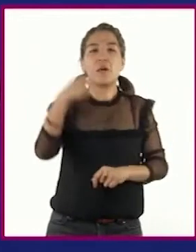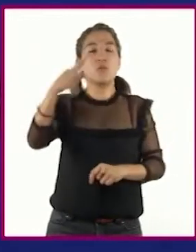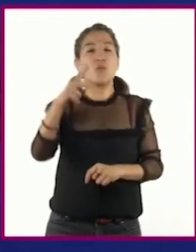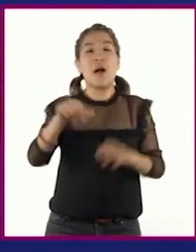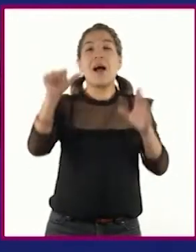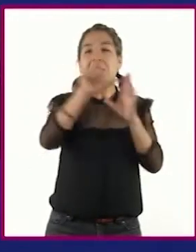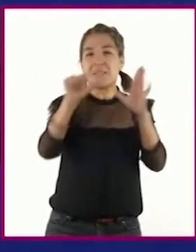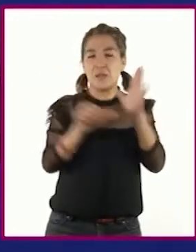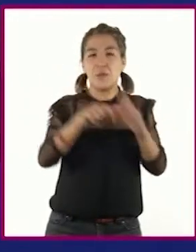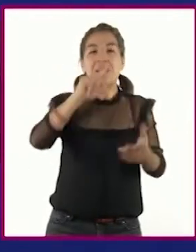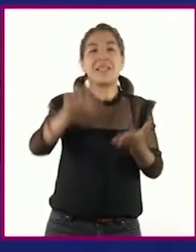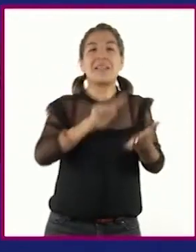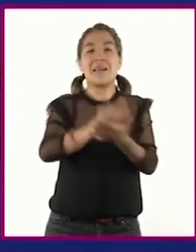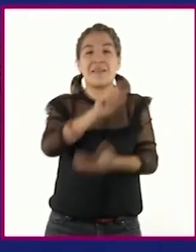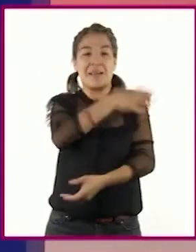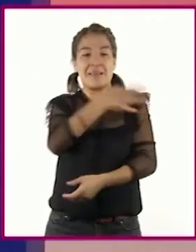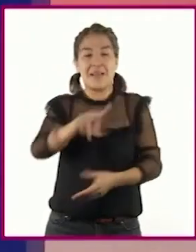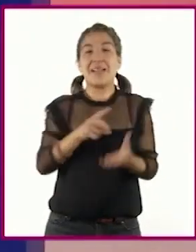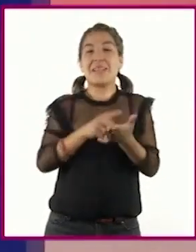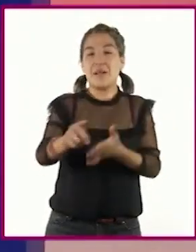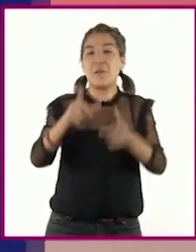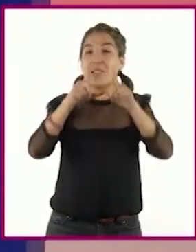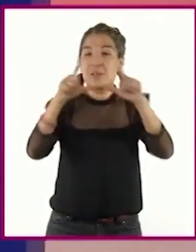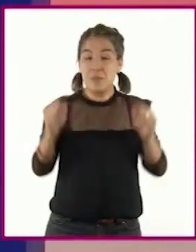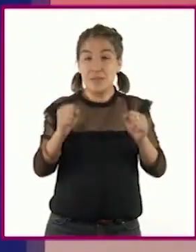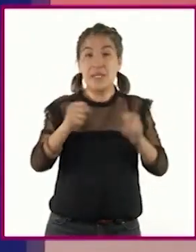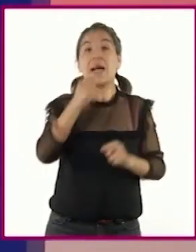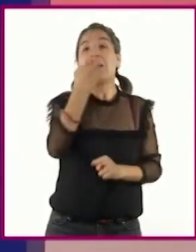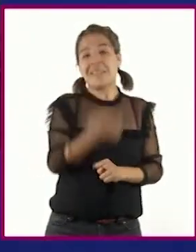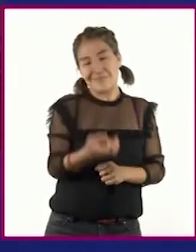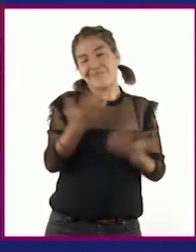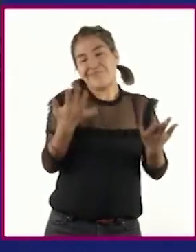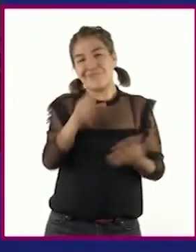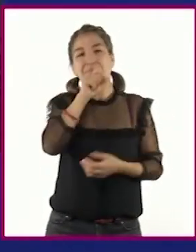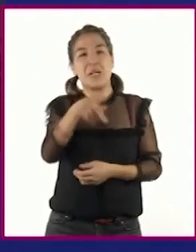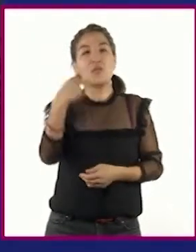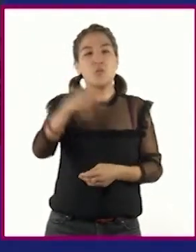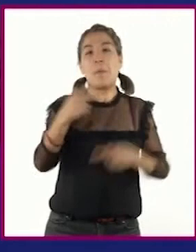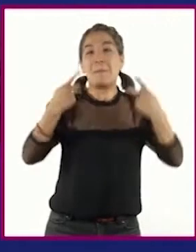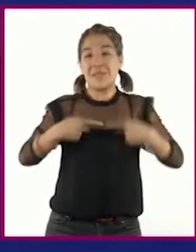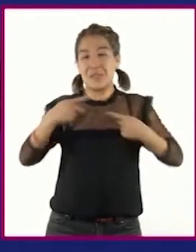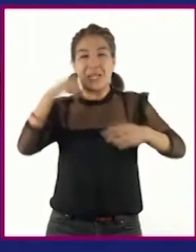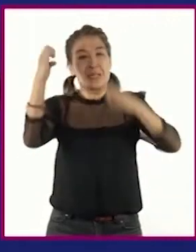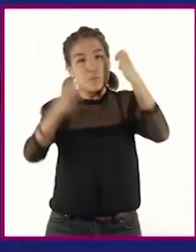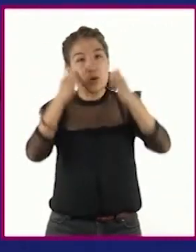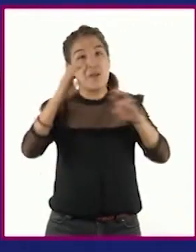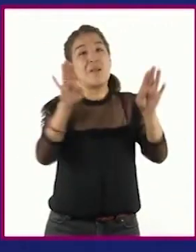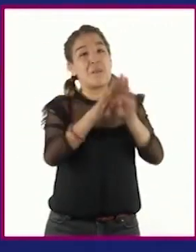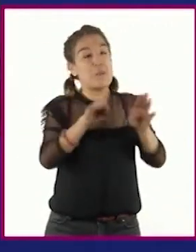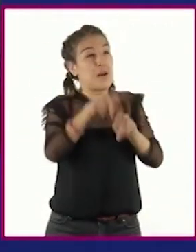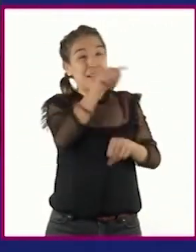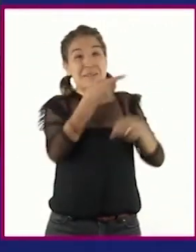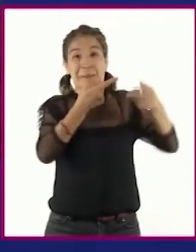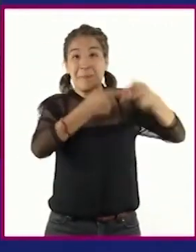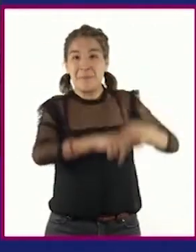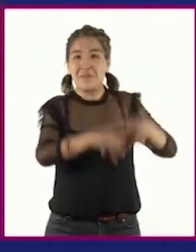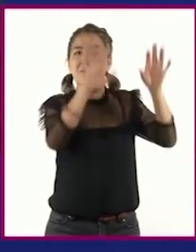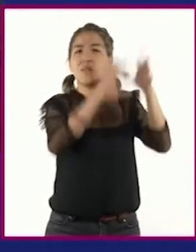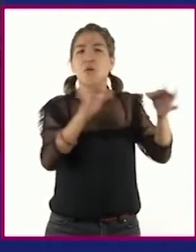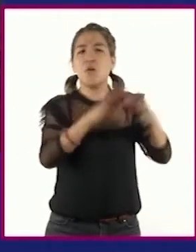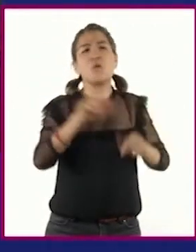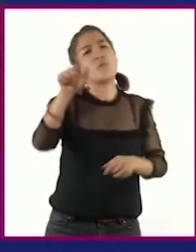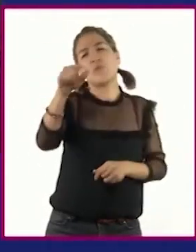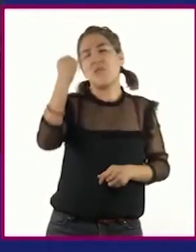Ley General de Derechos Lingüísticos. Sin embargo, si un expositor comienza con esta parte, ¿qué idea